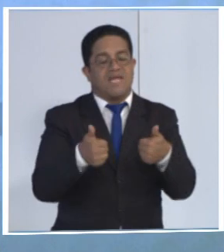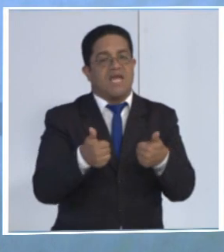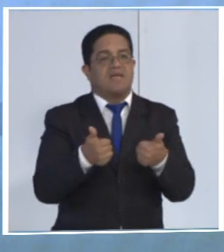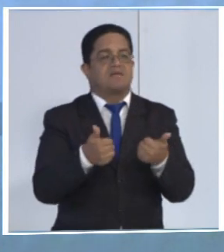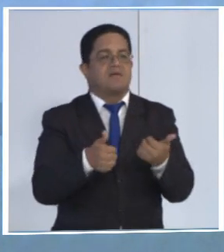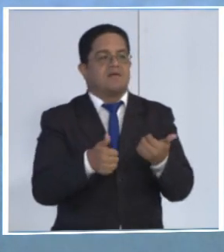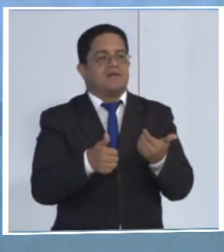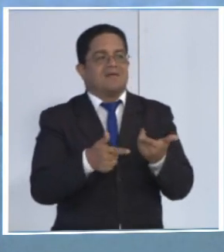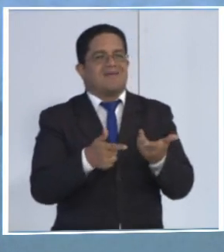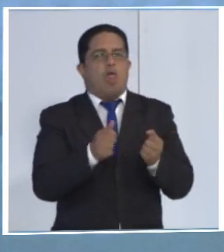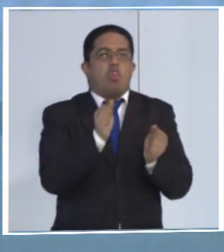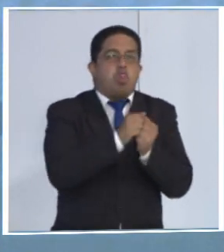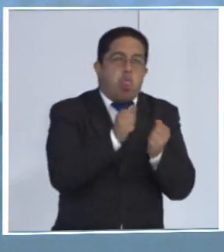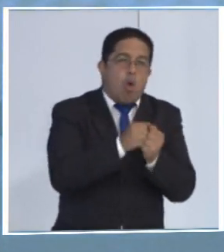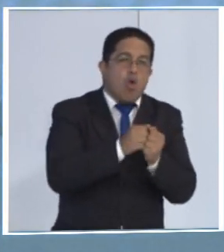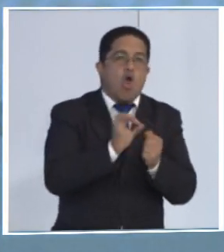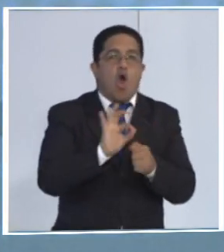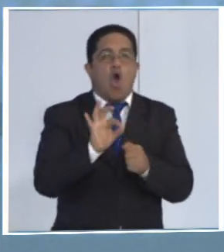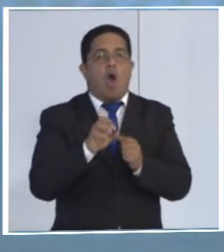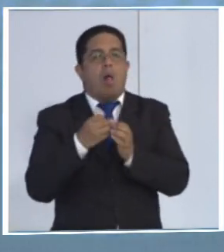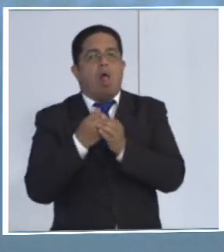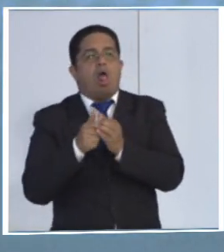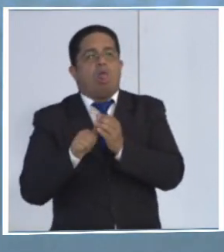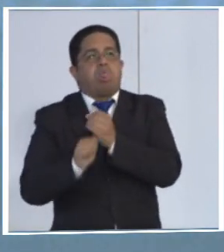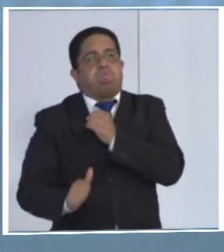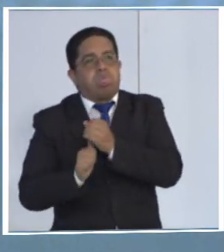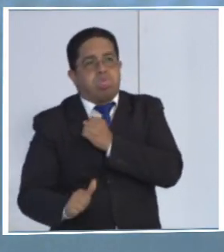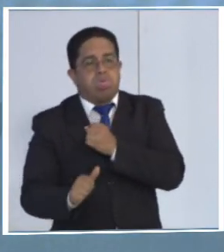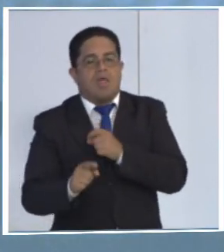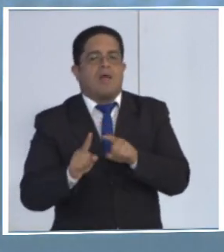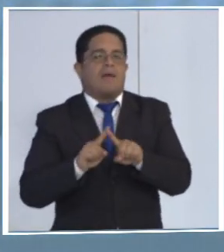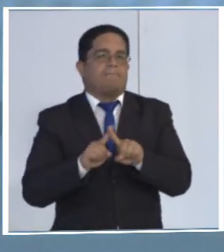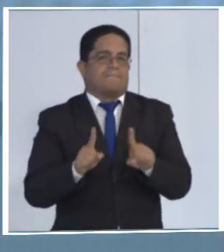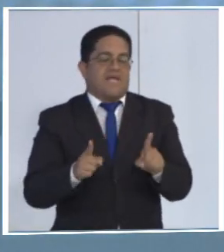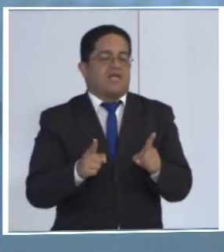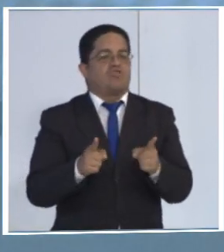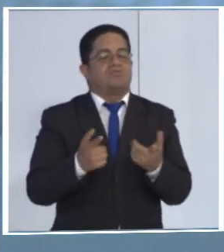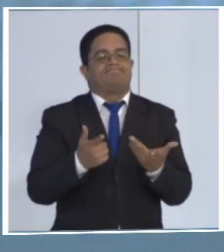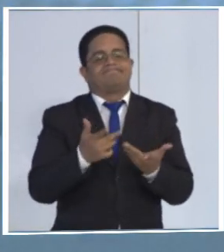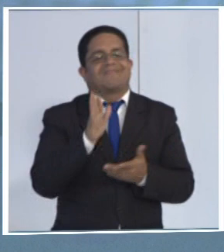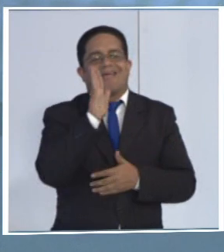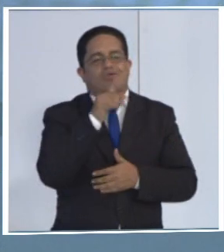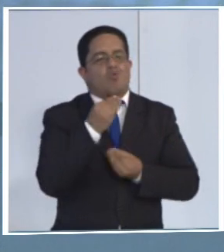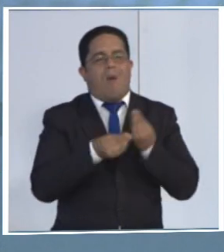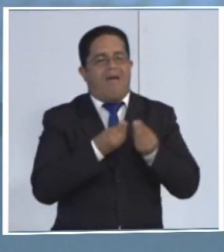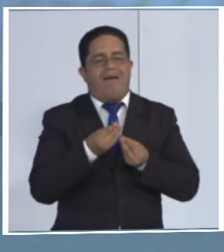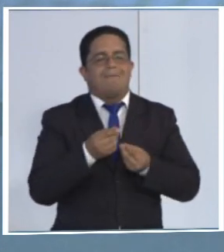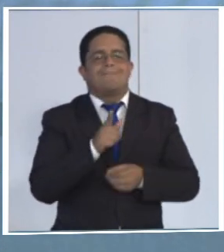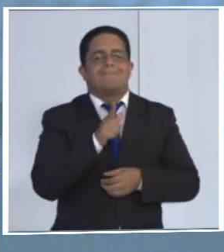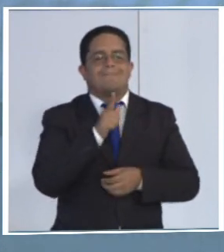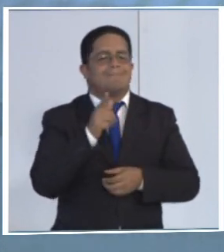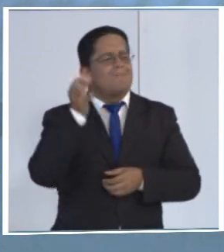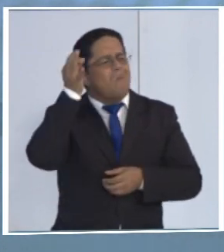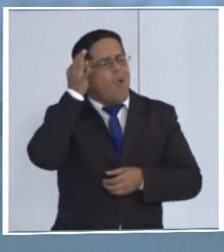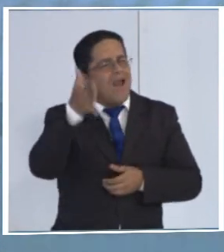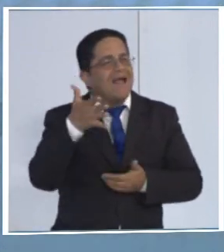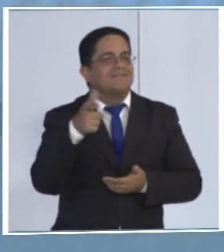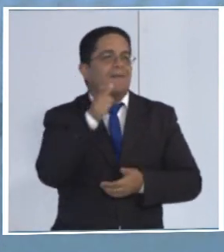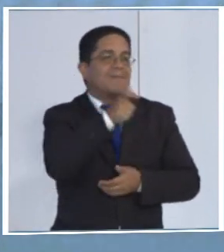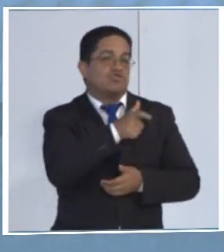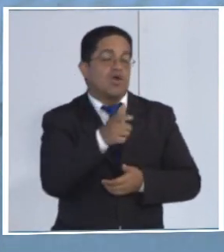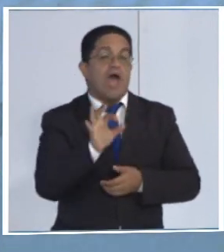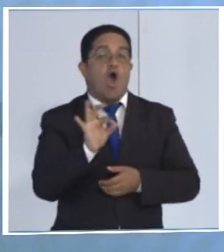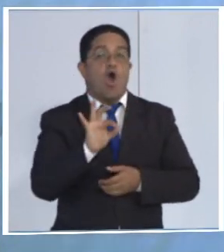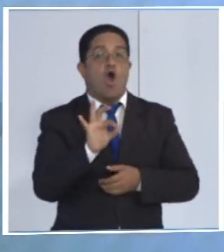ni muy duros, pero que no cause tracción sostenida o no cause molestia, pujo sostenido con el paciente o irritación